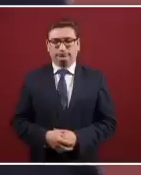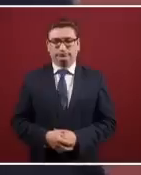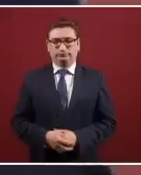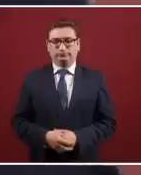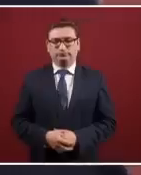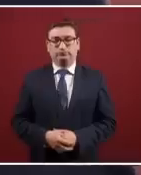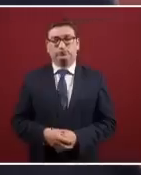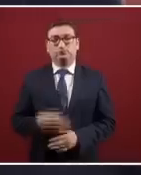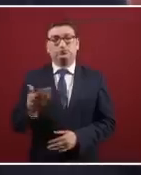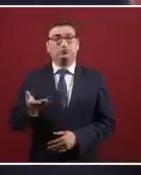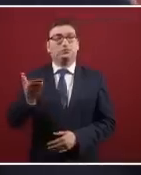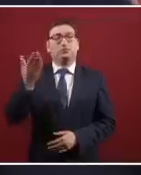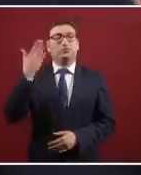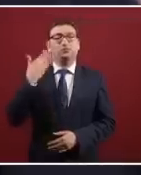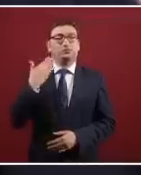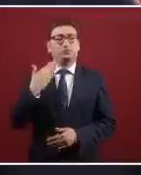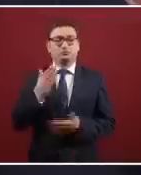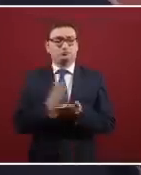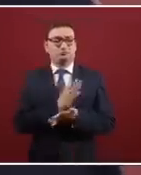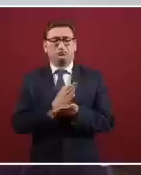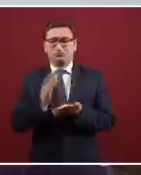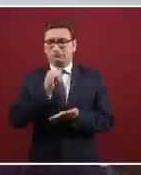no había una separación